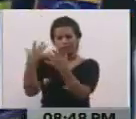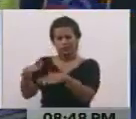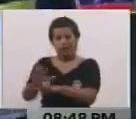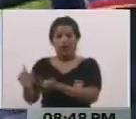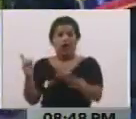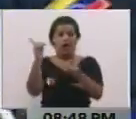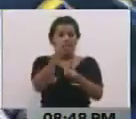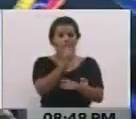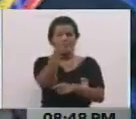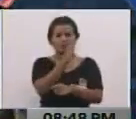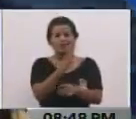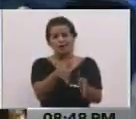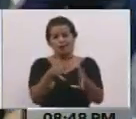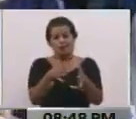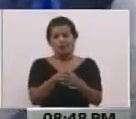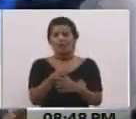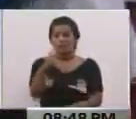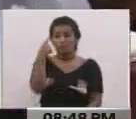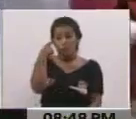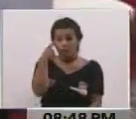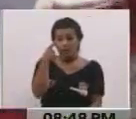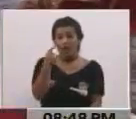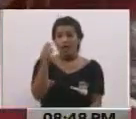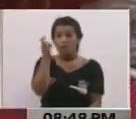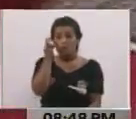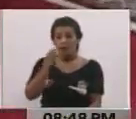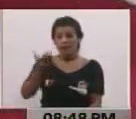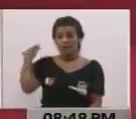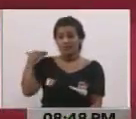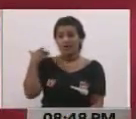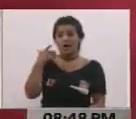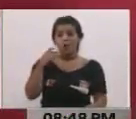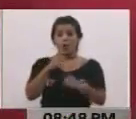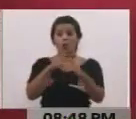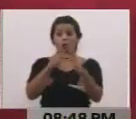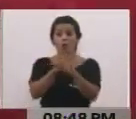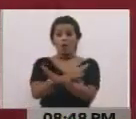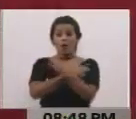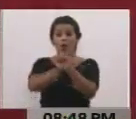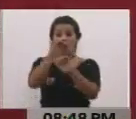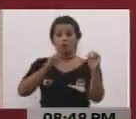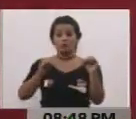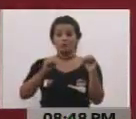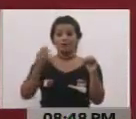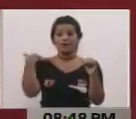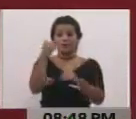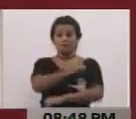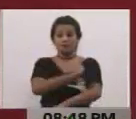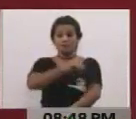medalla de plata en triple salto durante los Juegos Olímpicos Río